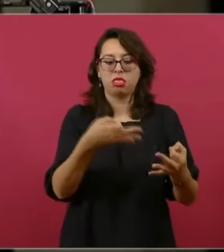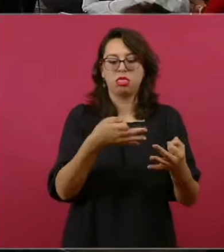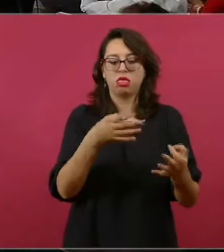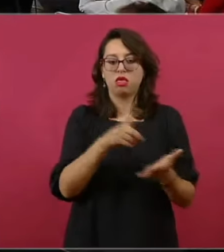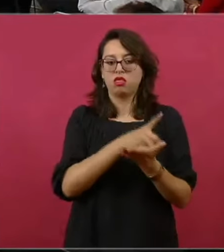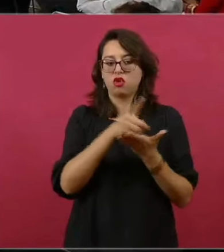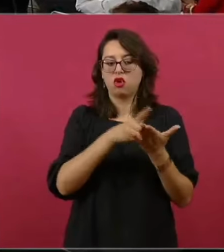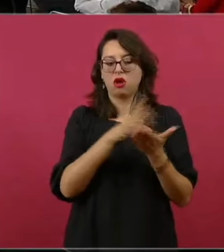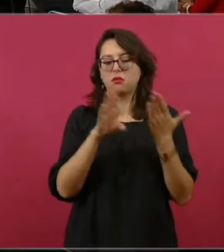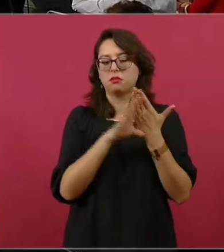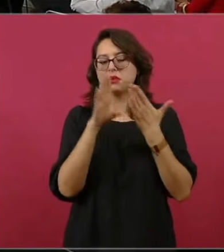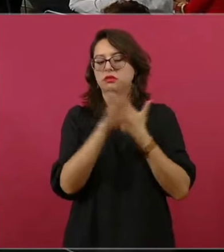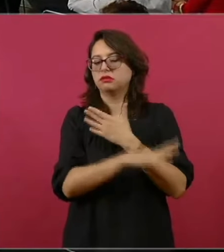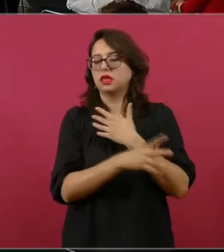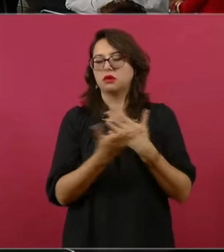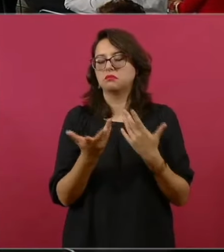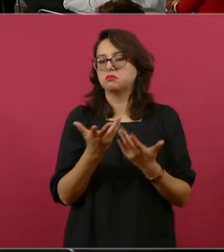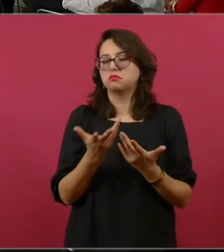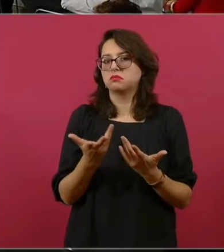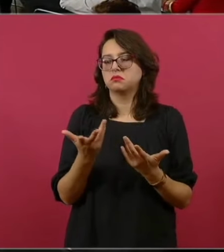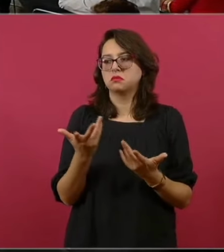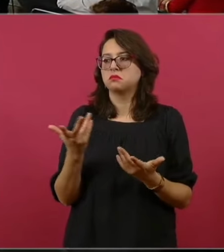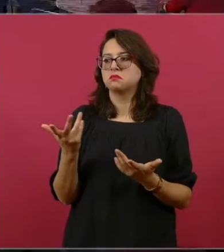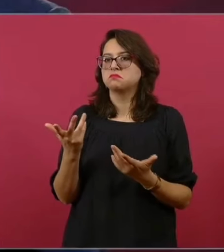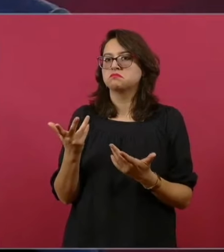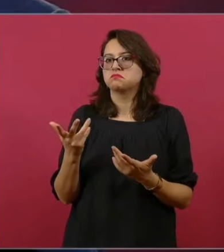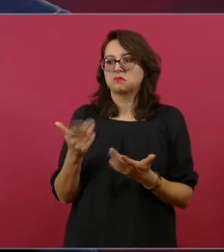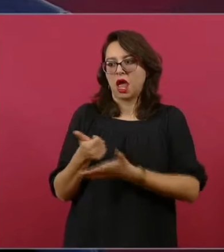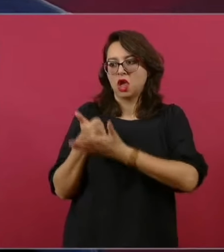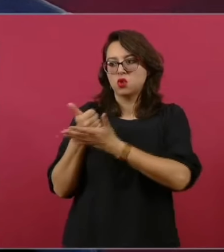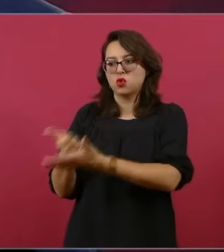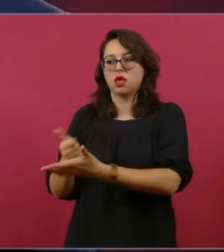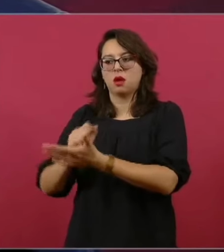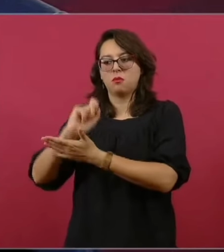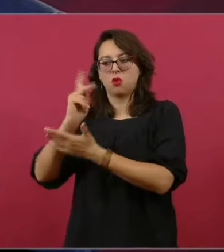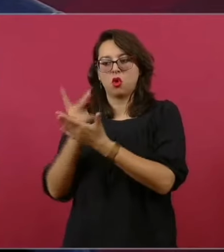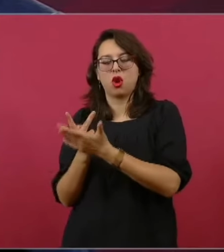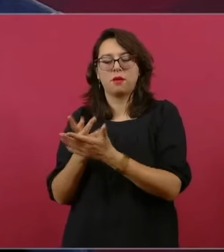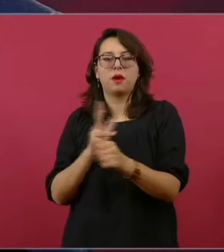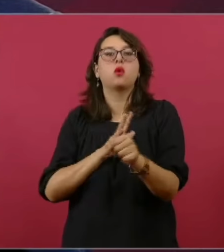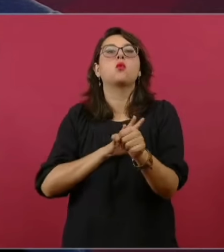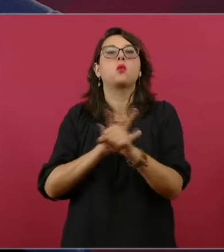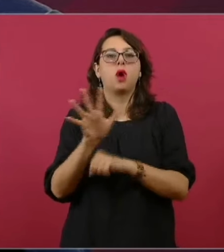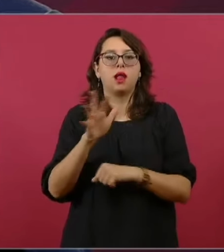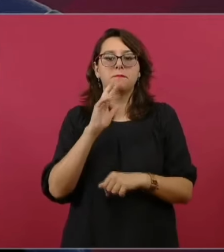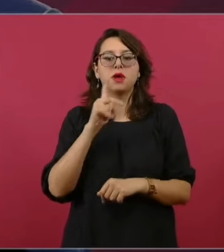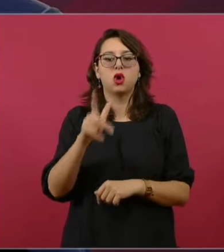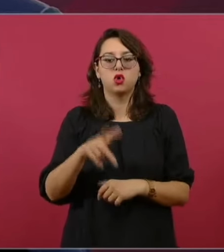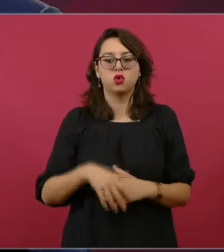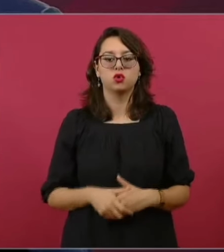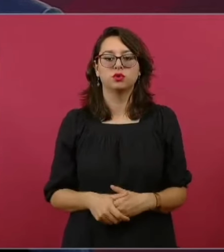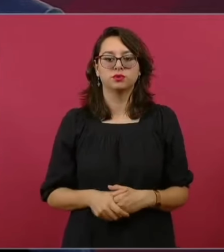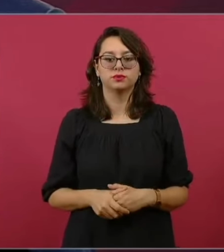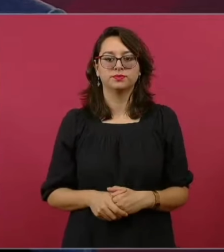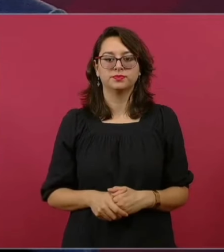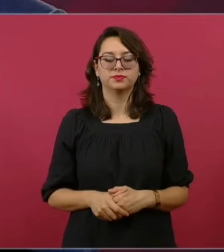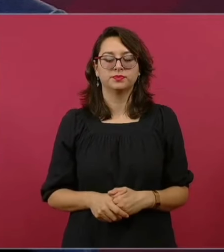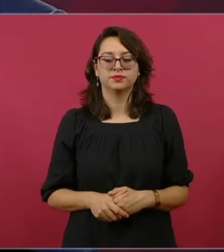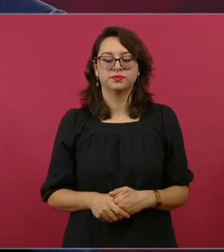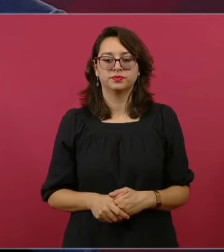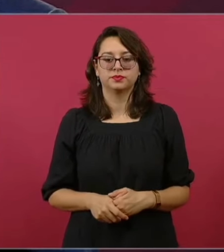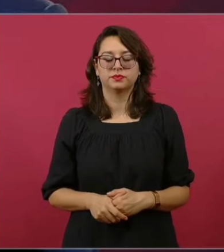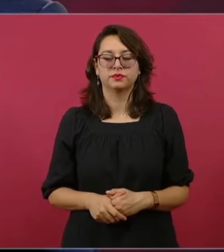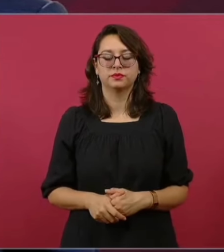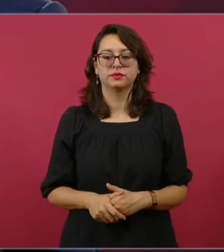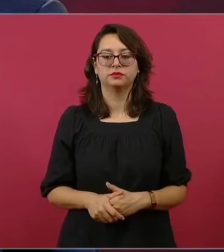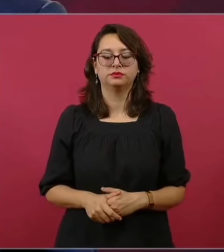Gracias. Bueno, el programa más aceptado por la gente desde hace mucho tiempo, desde